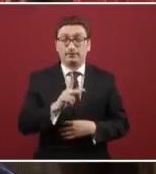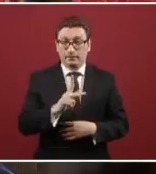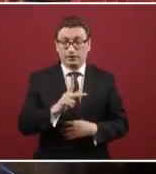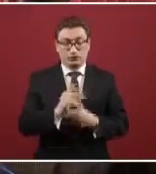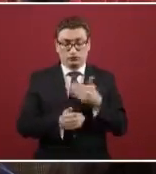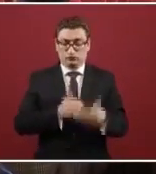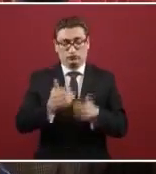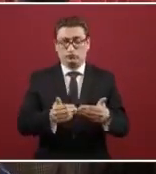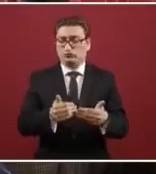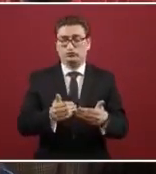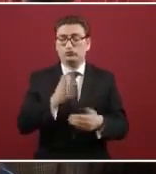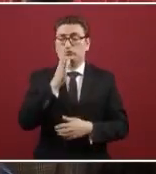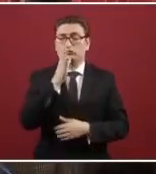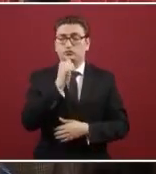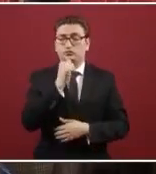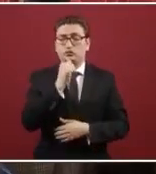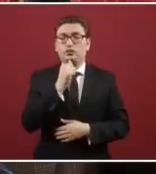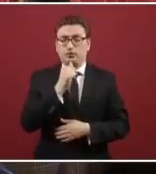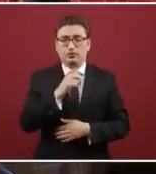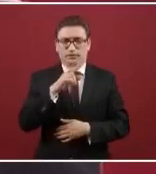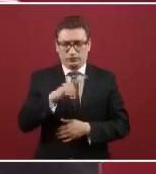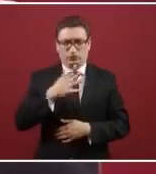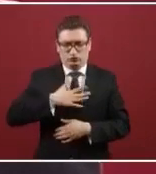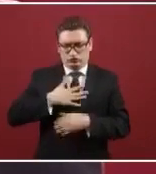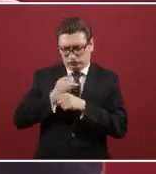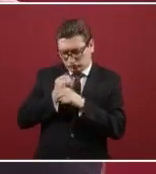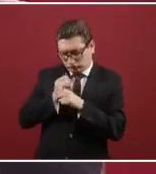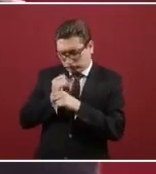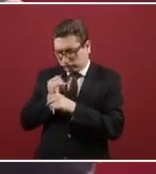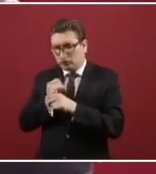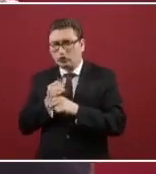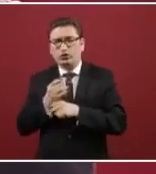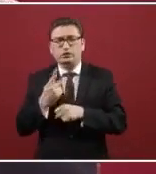se avanzó. Lo que sí, déjenme ver cómo está,